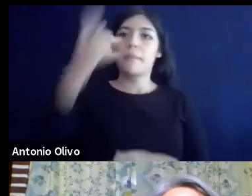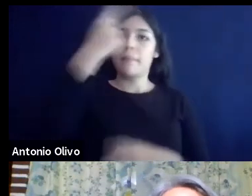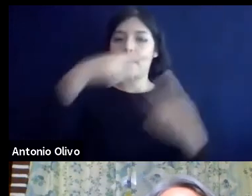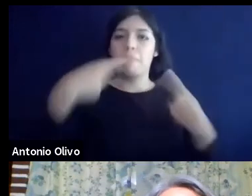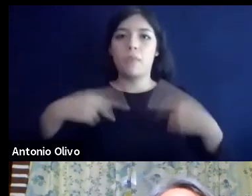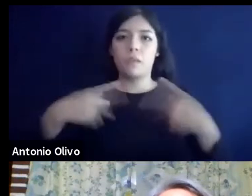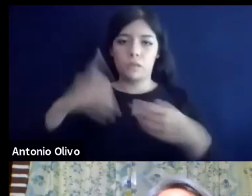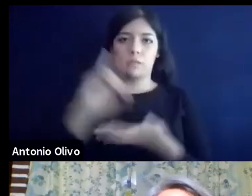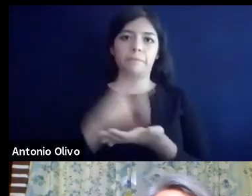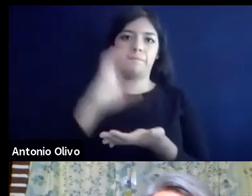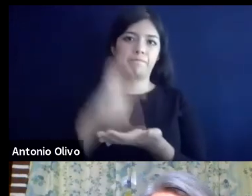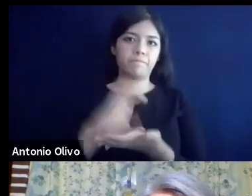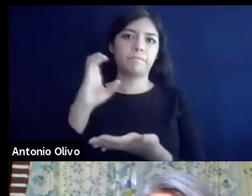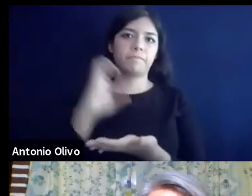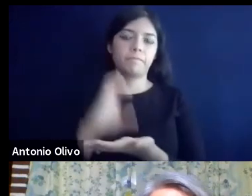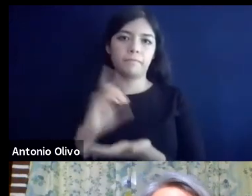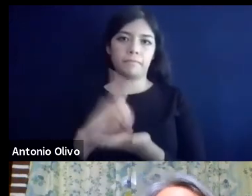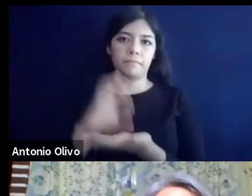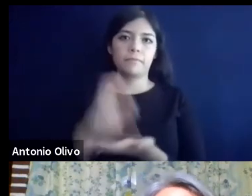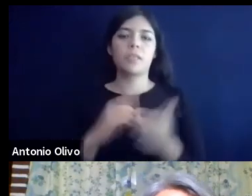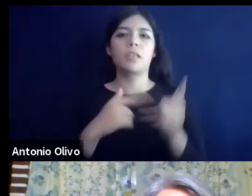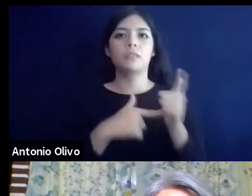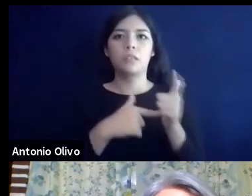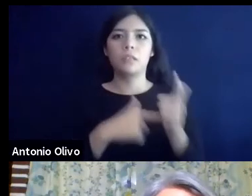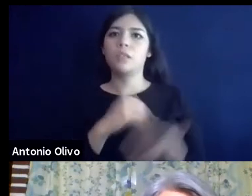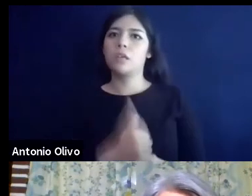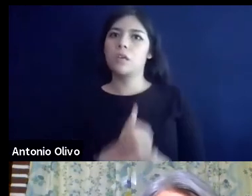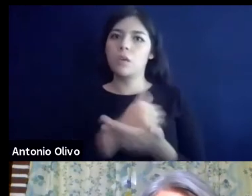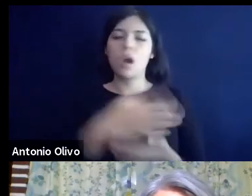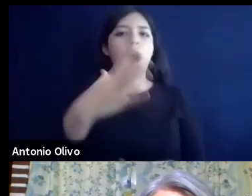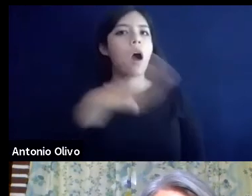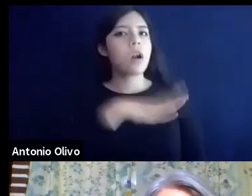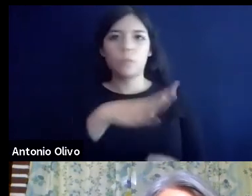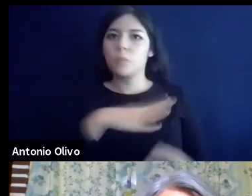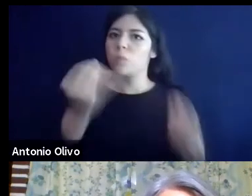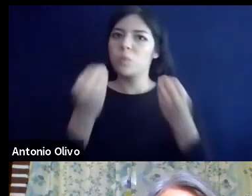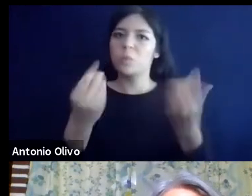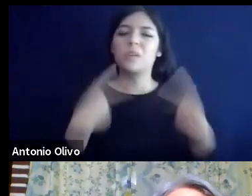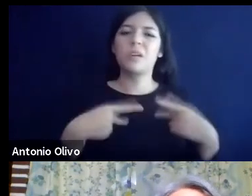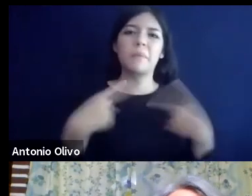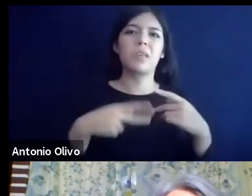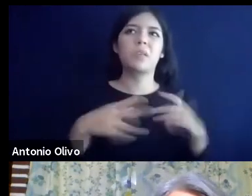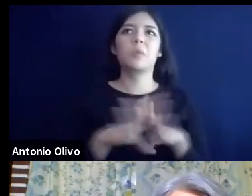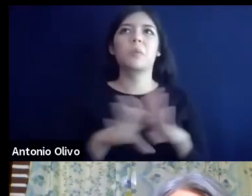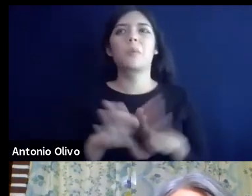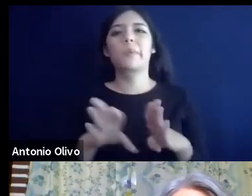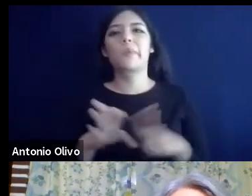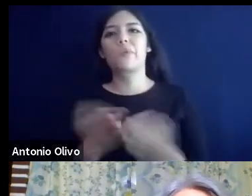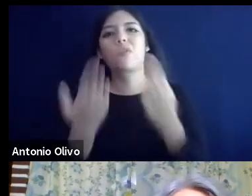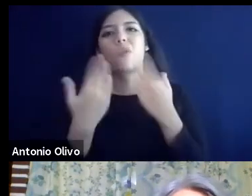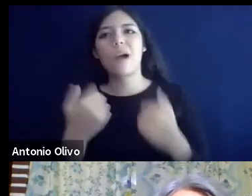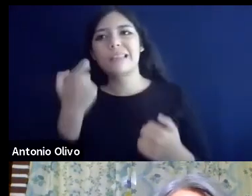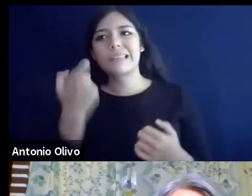sobre todo las que están más marginadas en muchos municipios del interior del estado que me tocó conocer más, o